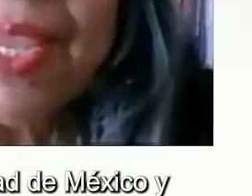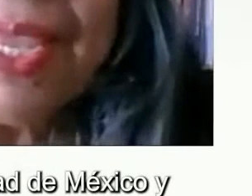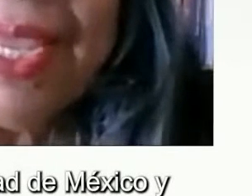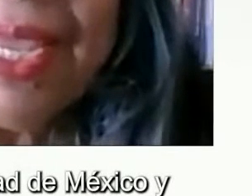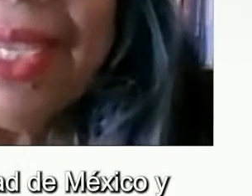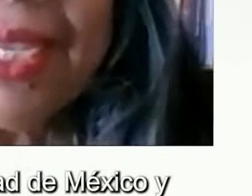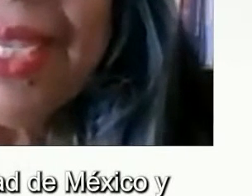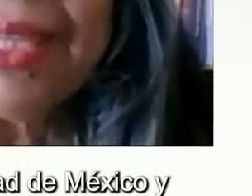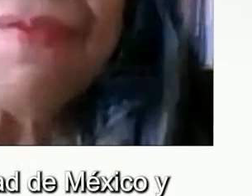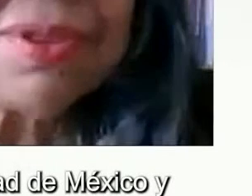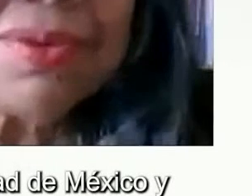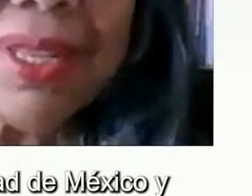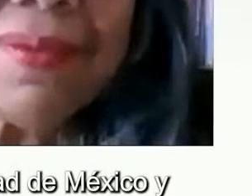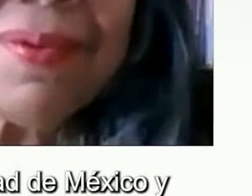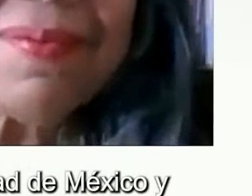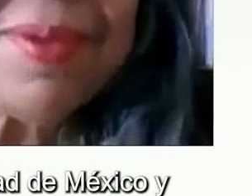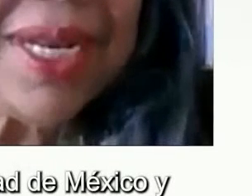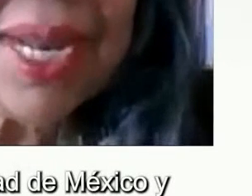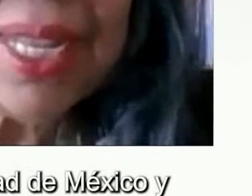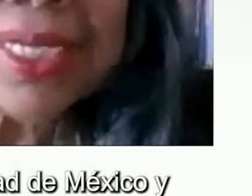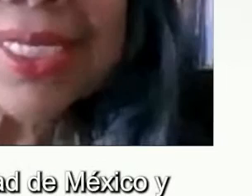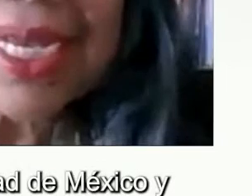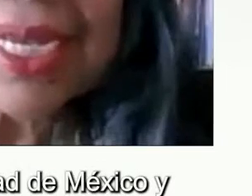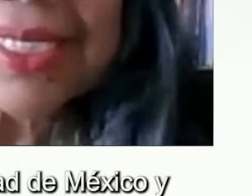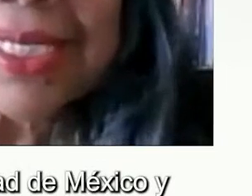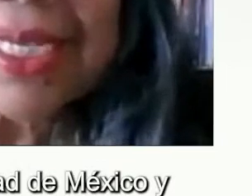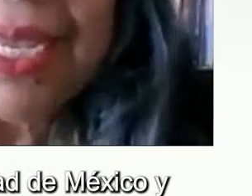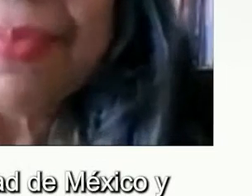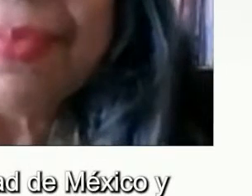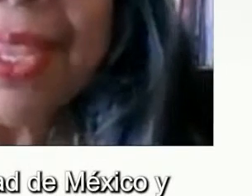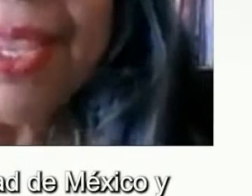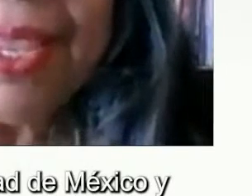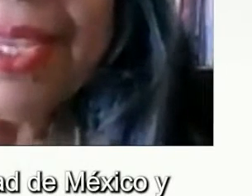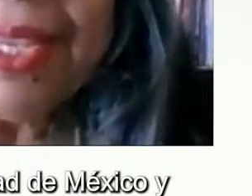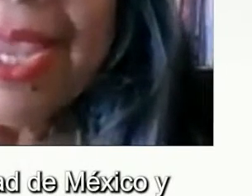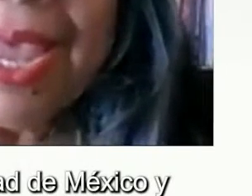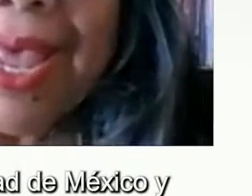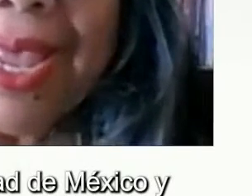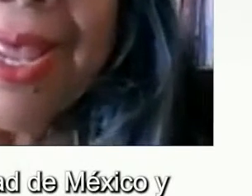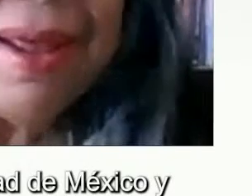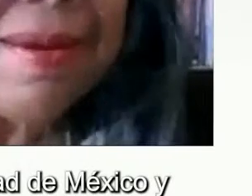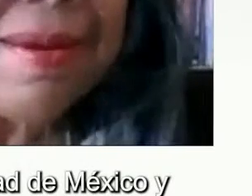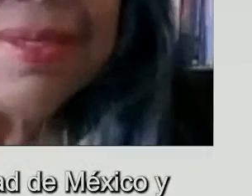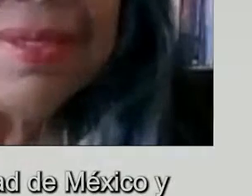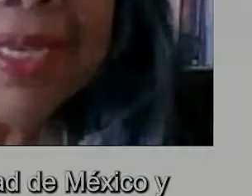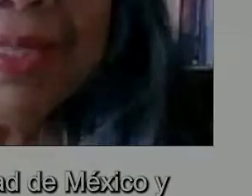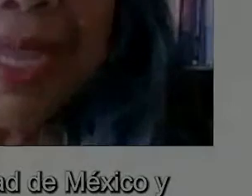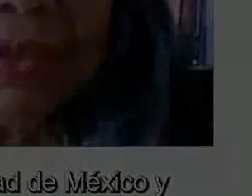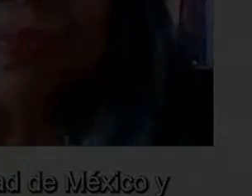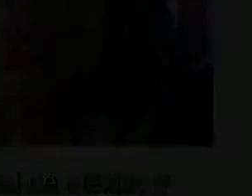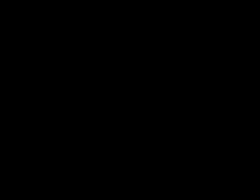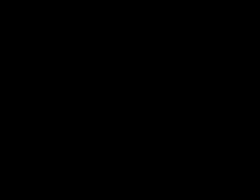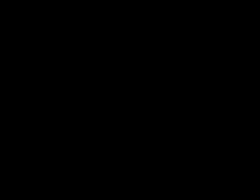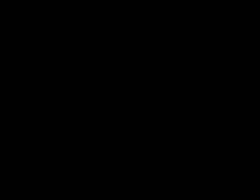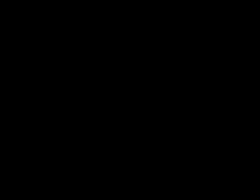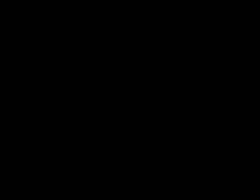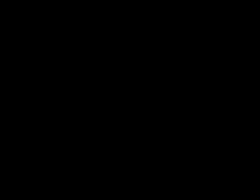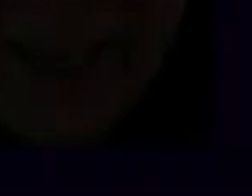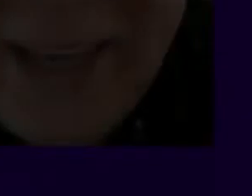México, y tengo la fortuna de vivir en Tonalá desde hace ya casi 20 años.